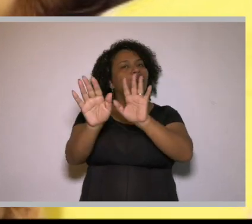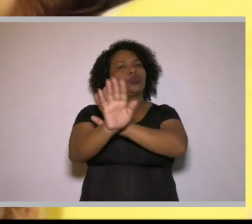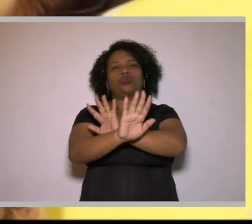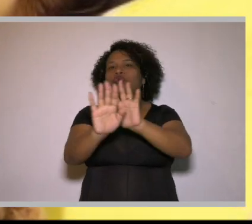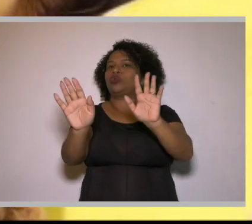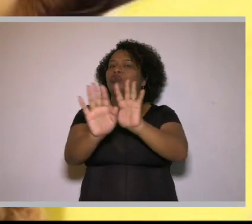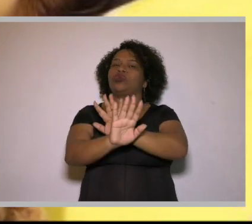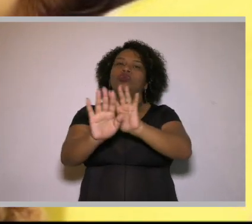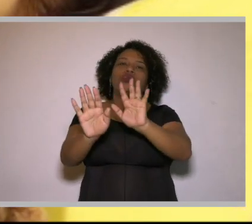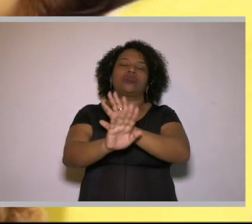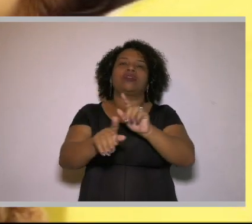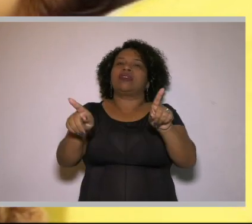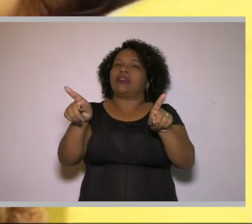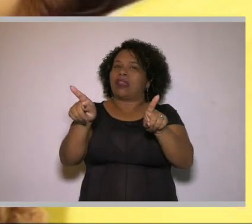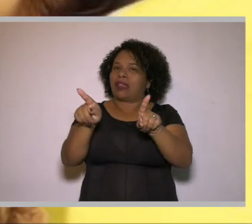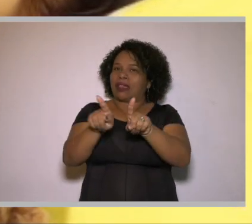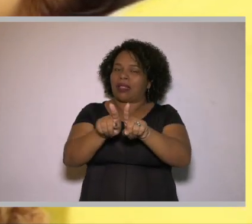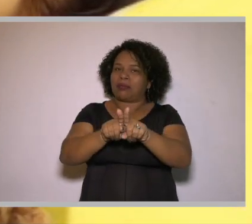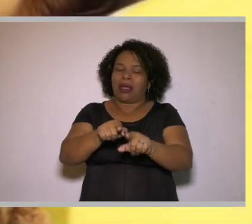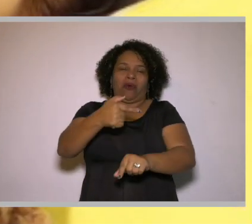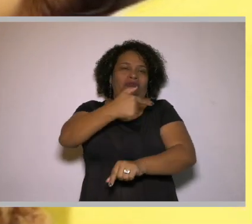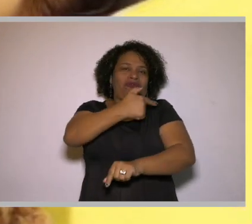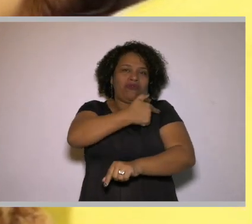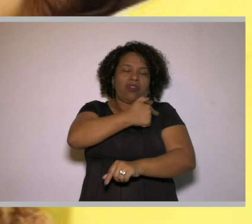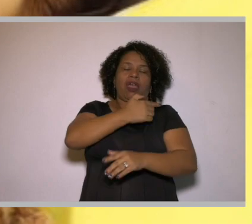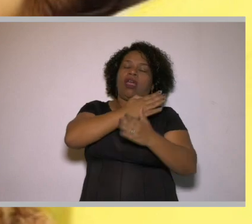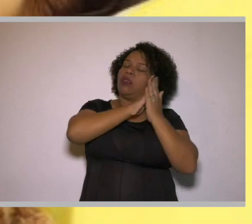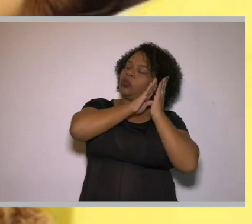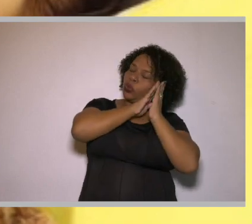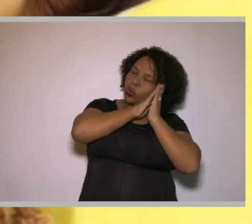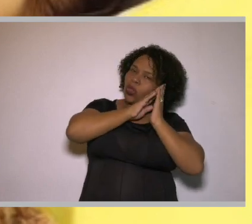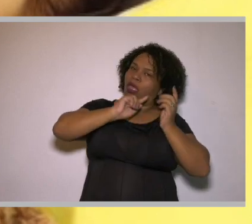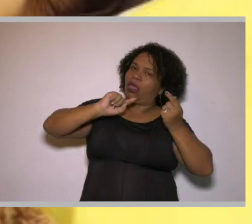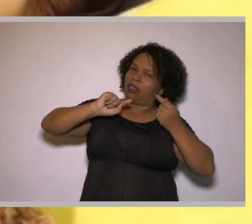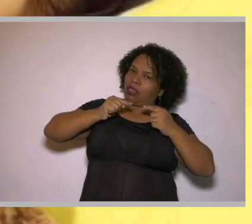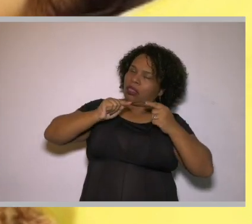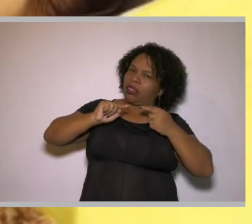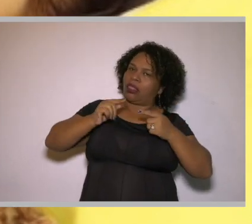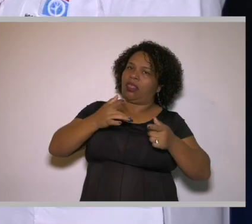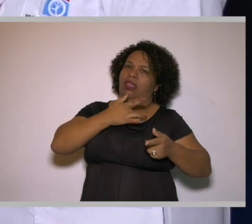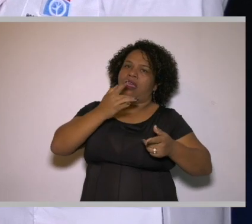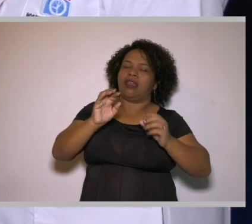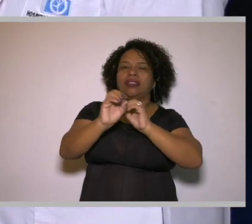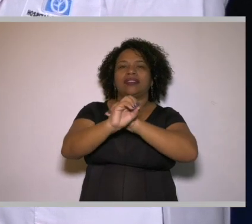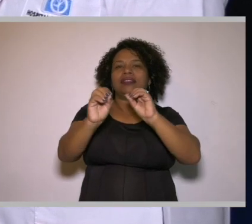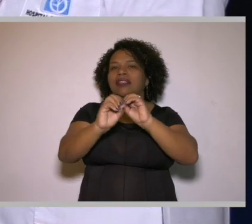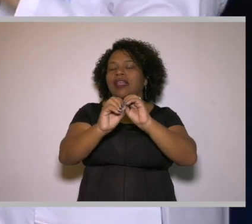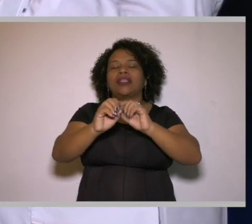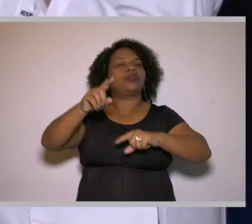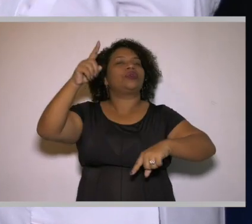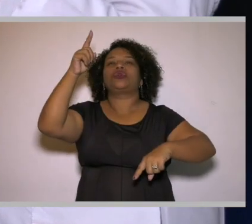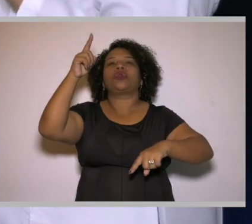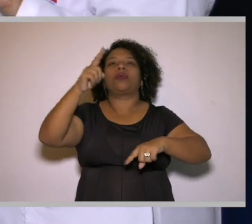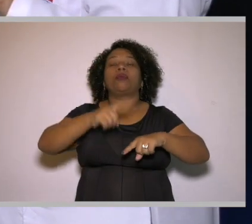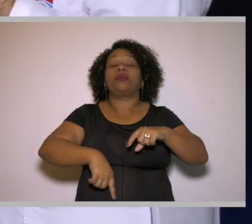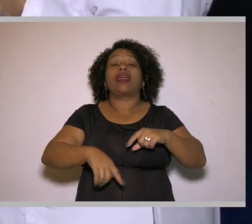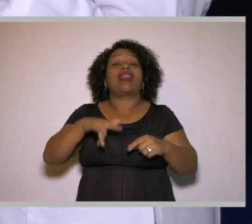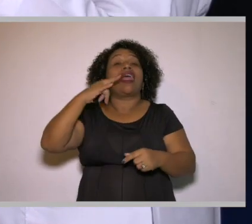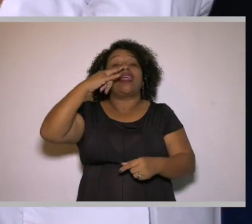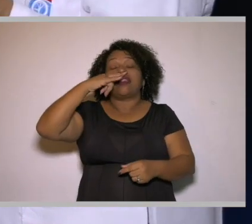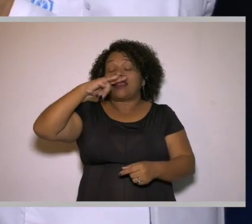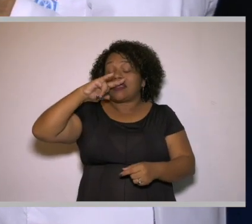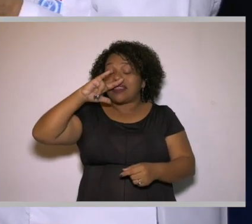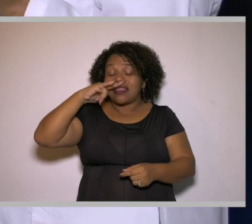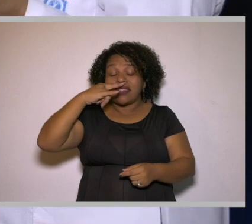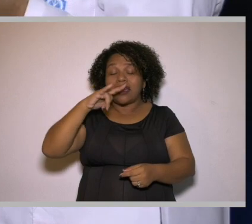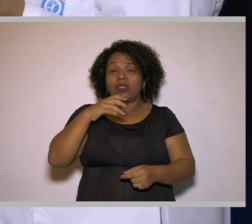no debemos entrarlo para hacer un procedimiento quirúrgico para ese niño, un procedimiento anestésico. Y además en los niños, más